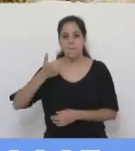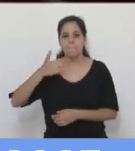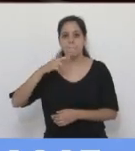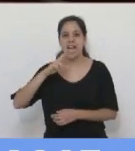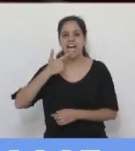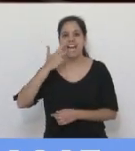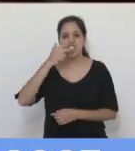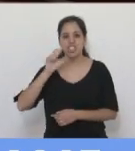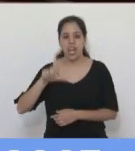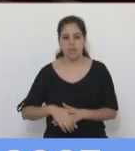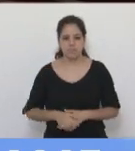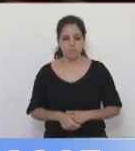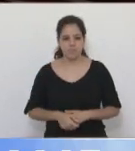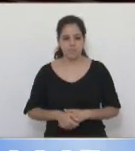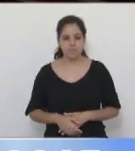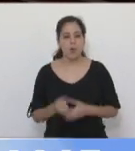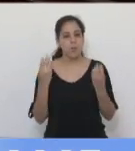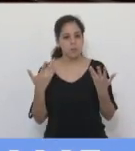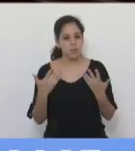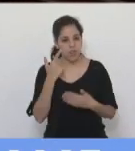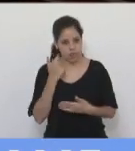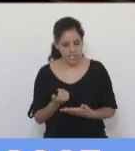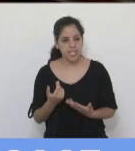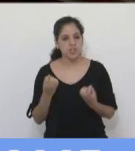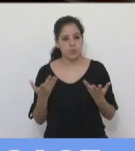Buen día, presidente. ¿Cómo está? Presidenta, ¿cómo está? ¿Bien?